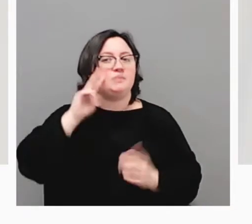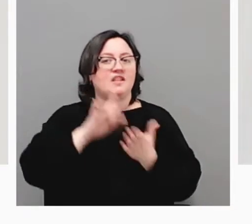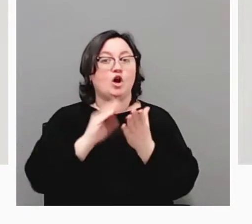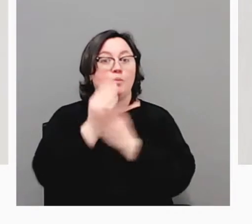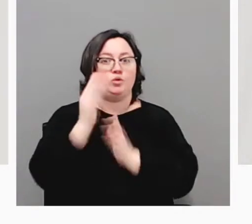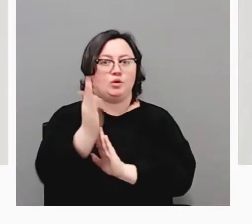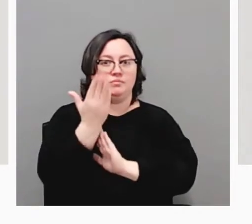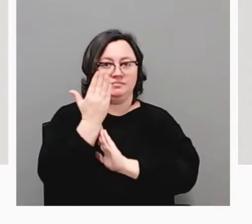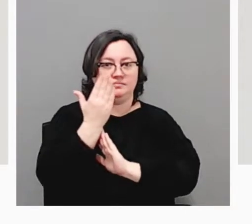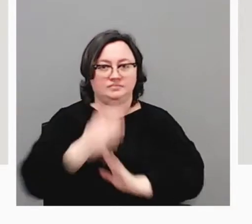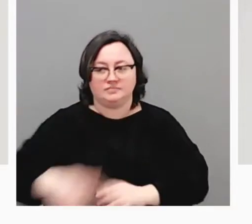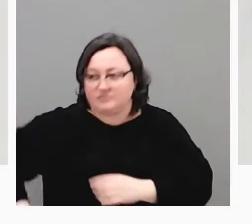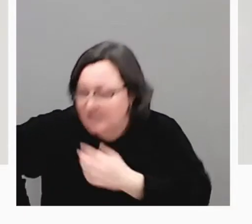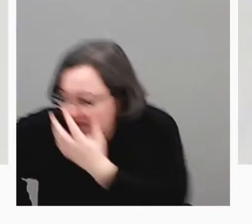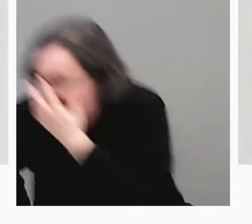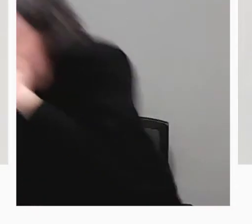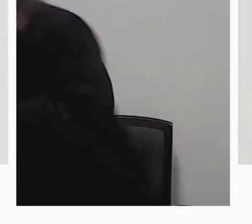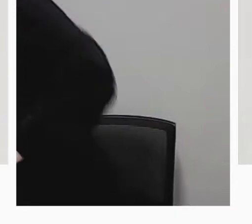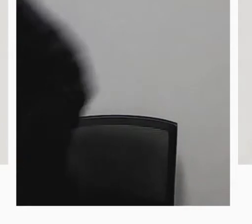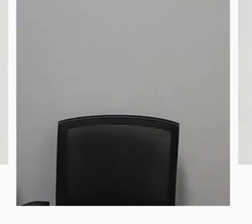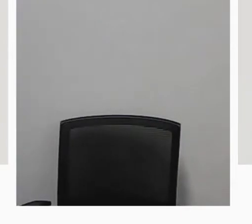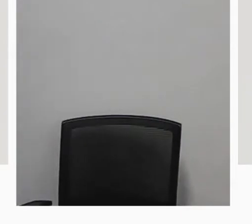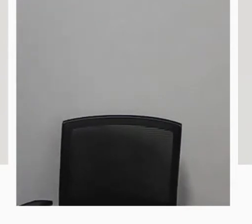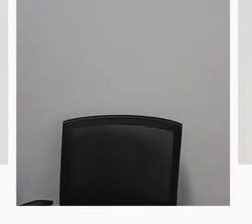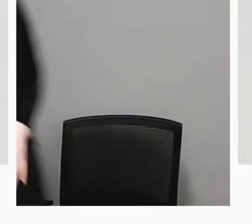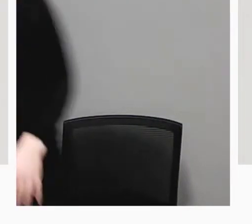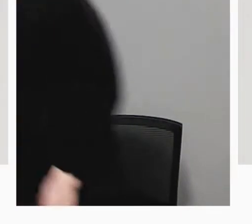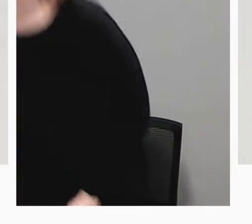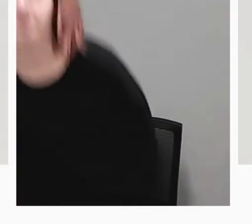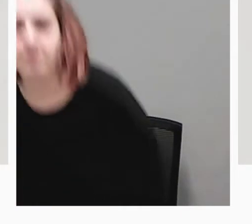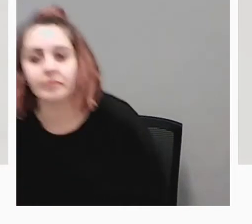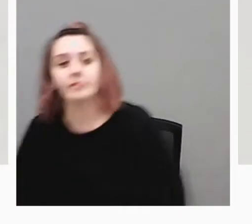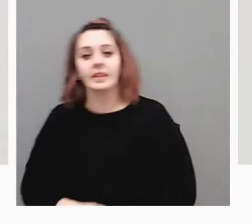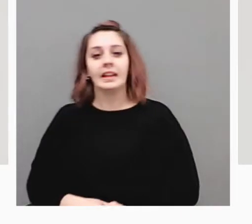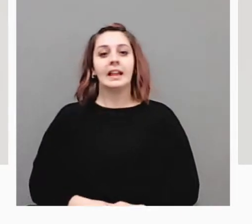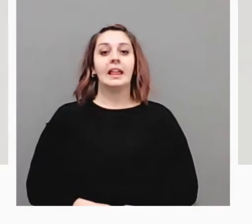producto turístico. En el caso de la cafetería Ámsterdam,